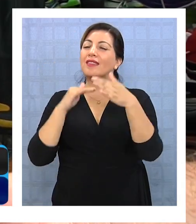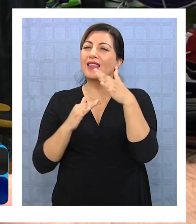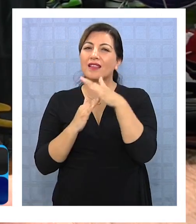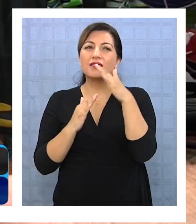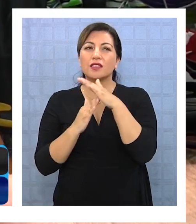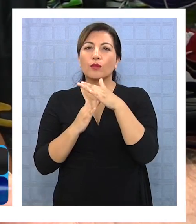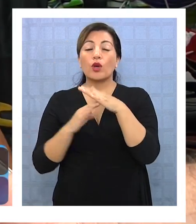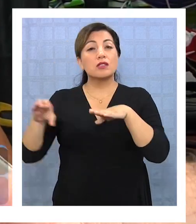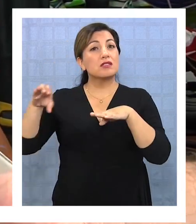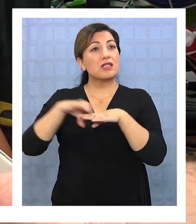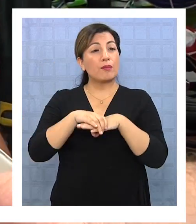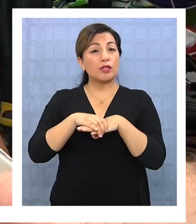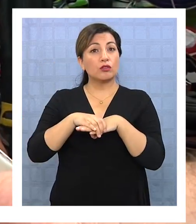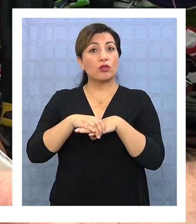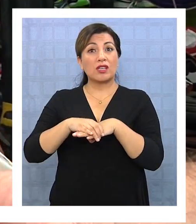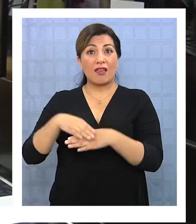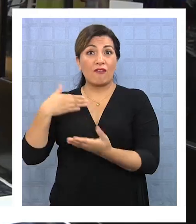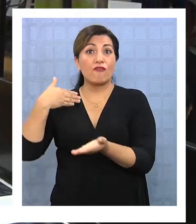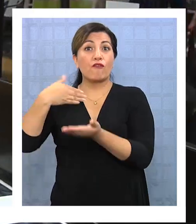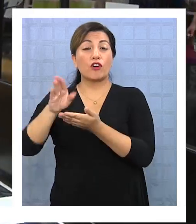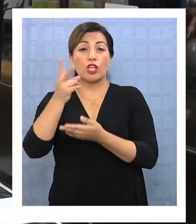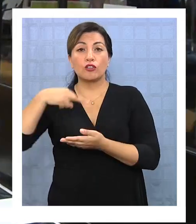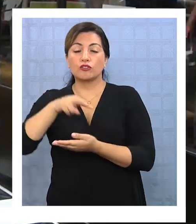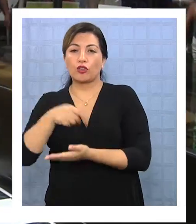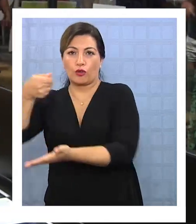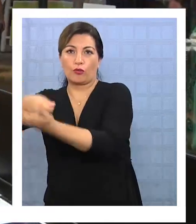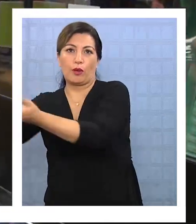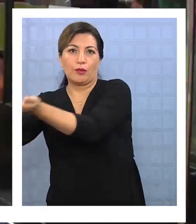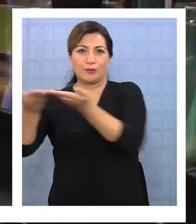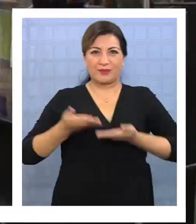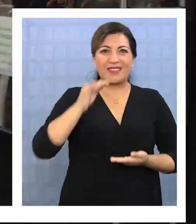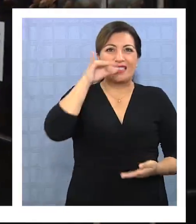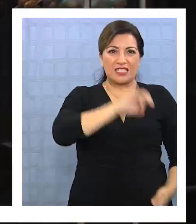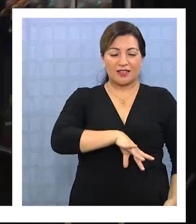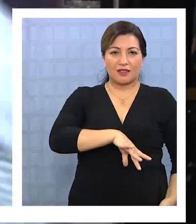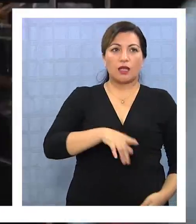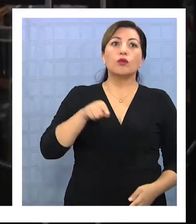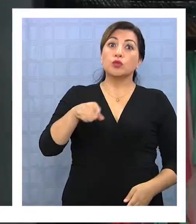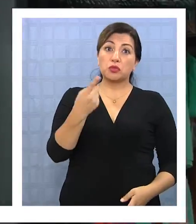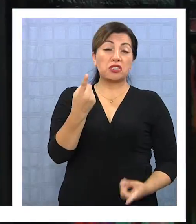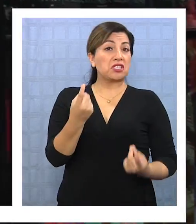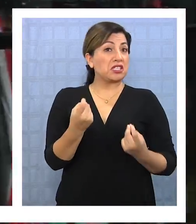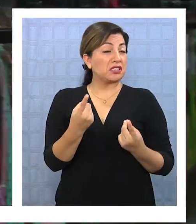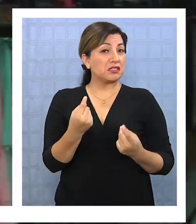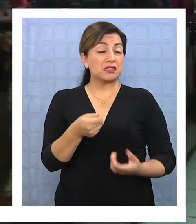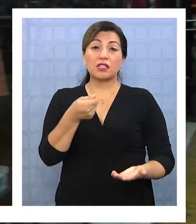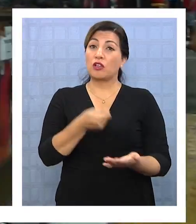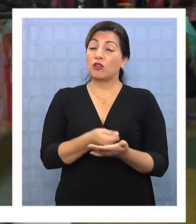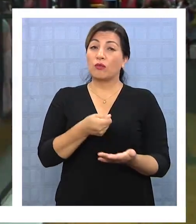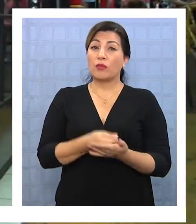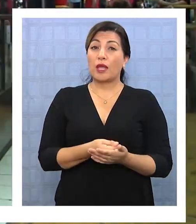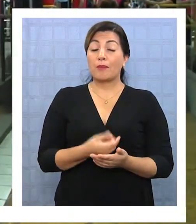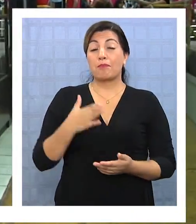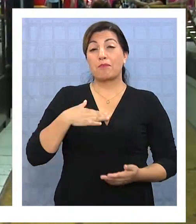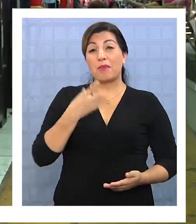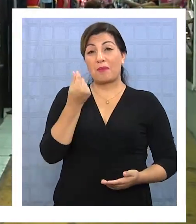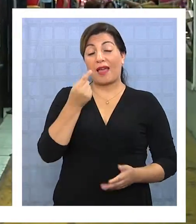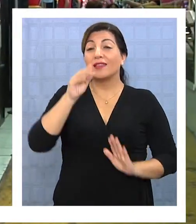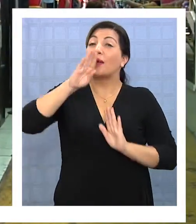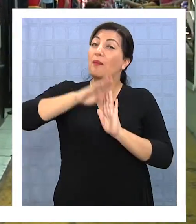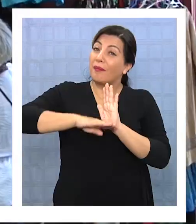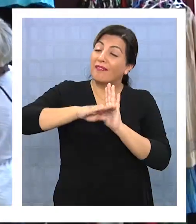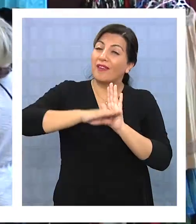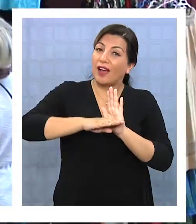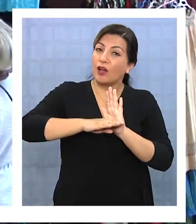Estos son los zapatos que se reciclan y nosotros los compramos. Cuando necesite adquirir uno de estos productos y su presupuesto no sea muy elevado,